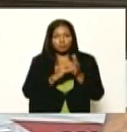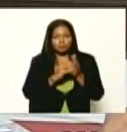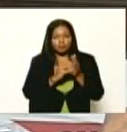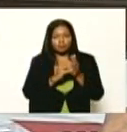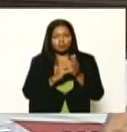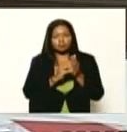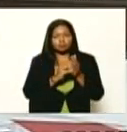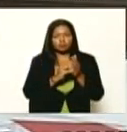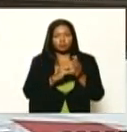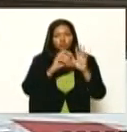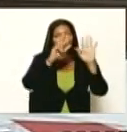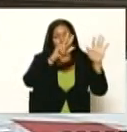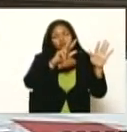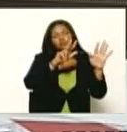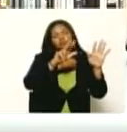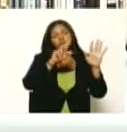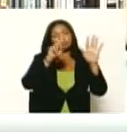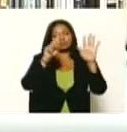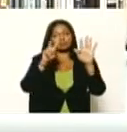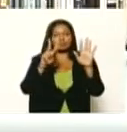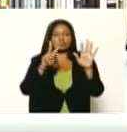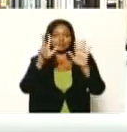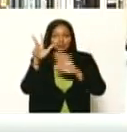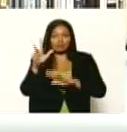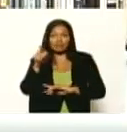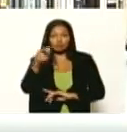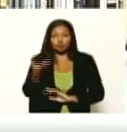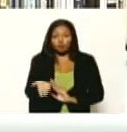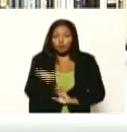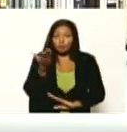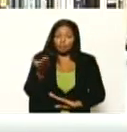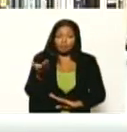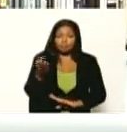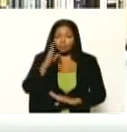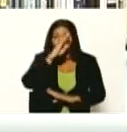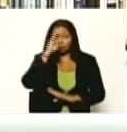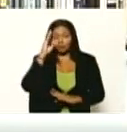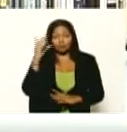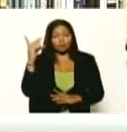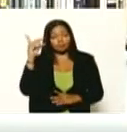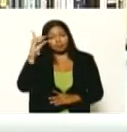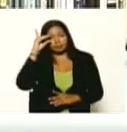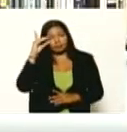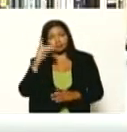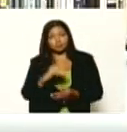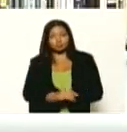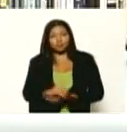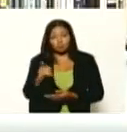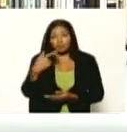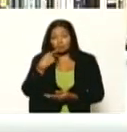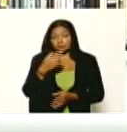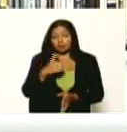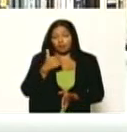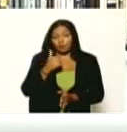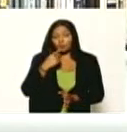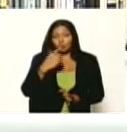80.763. Fíjate, esto es muy importante. Diosdado, Delcy. Puedes opinar cuando quieras,